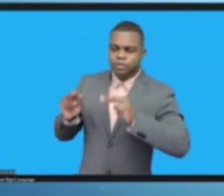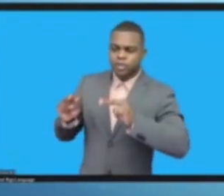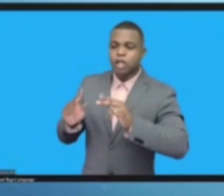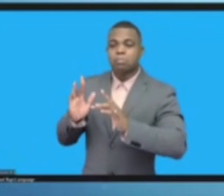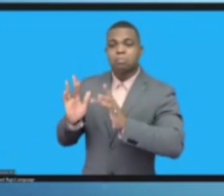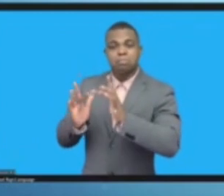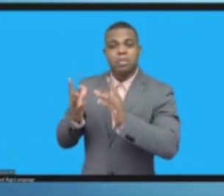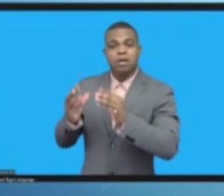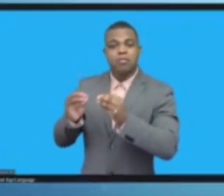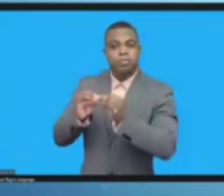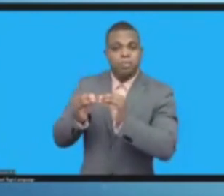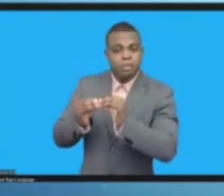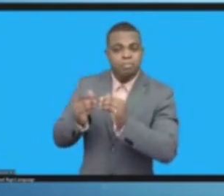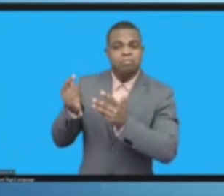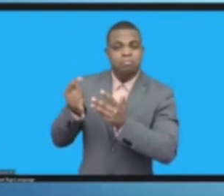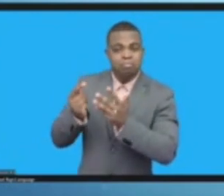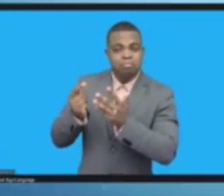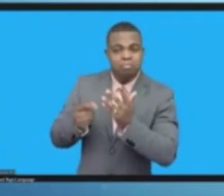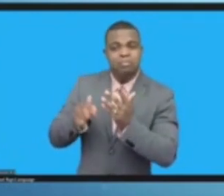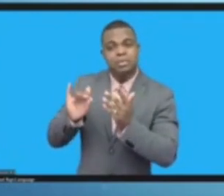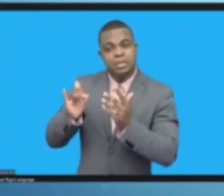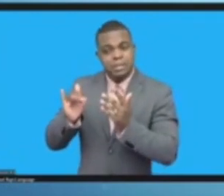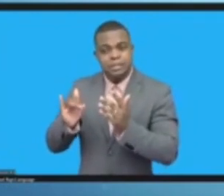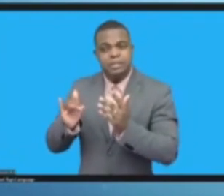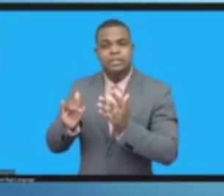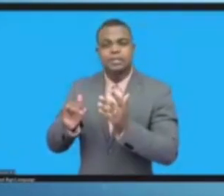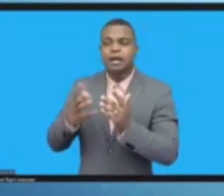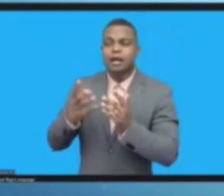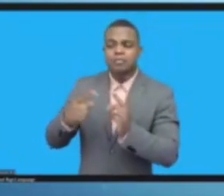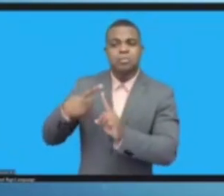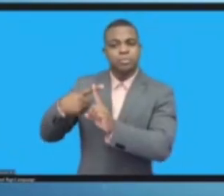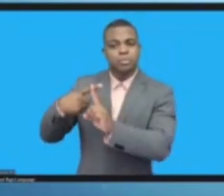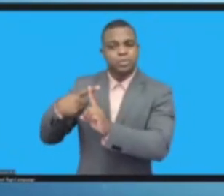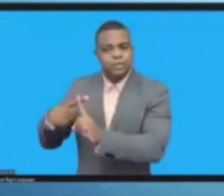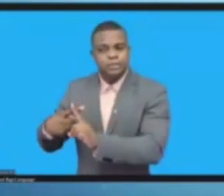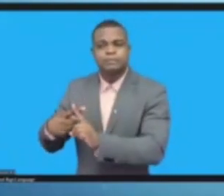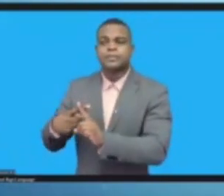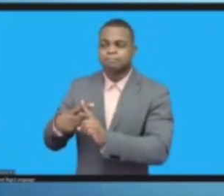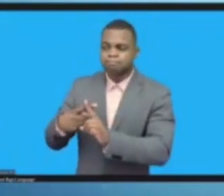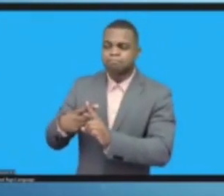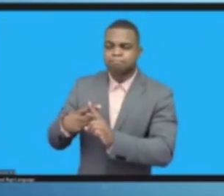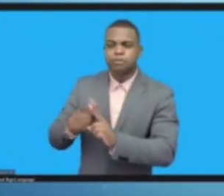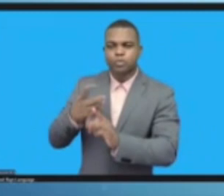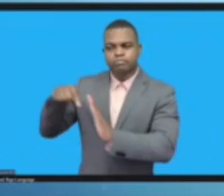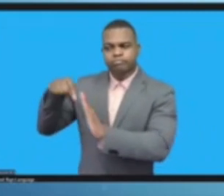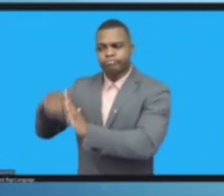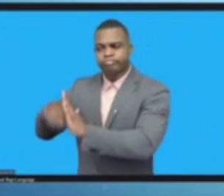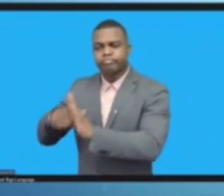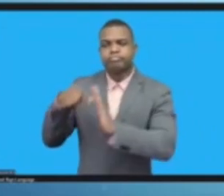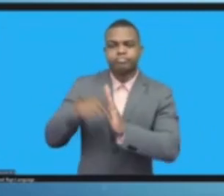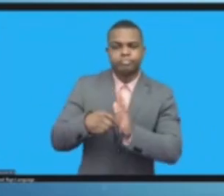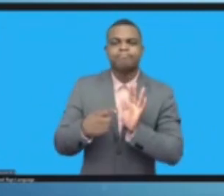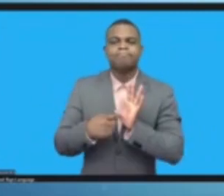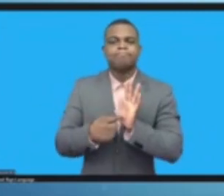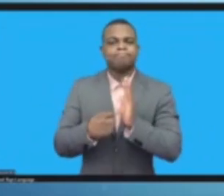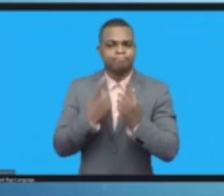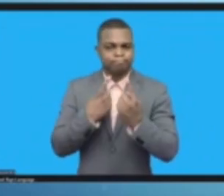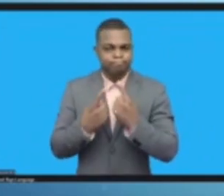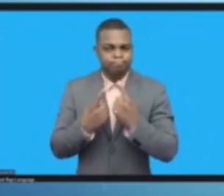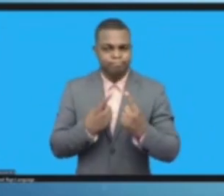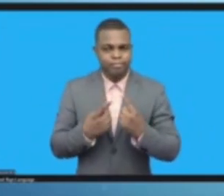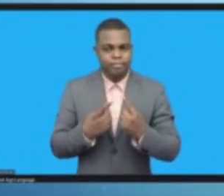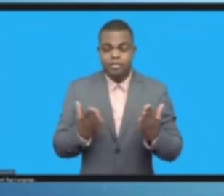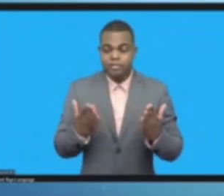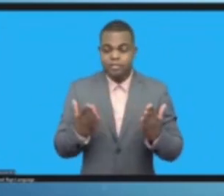empezar a dar pasos concretos para hacer realidad el sistema que Todos queremos Y entonces